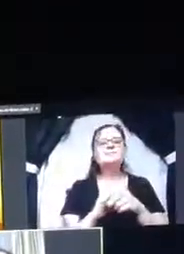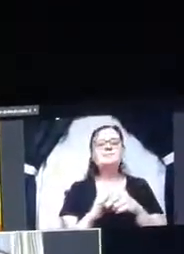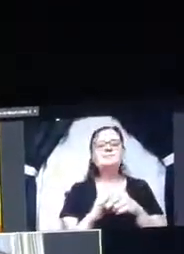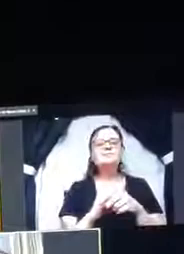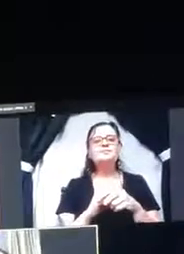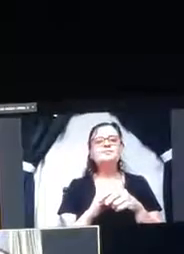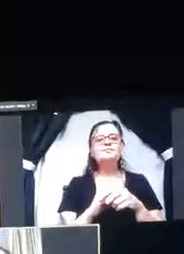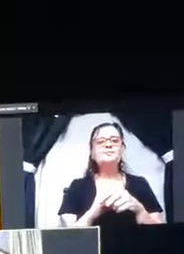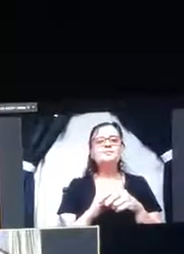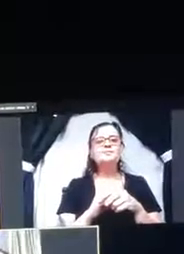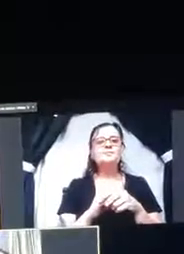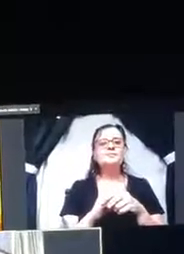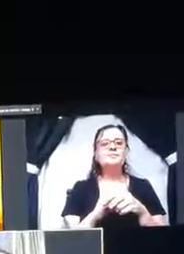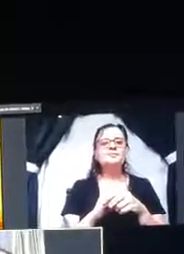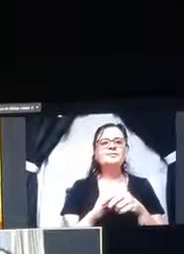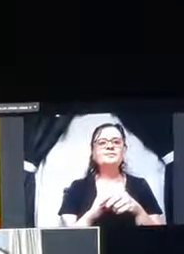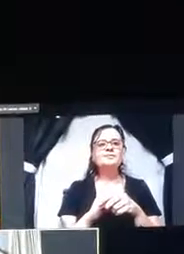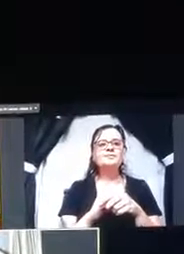con todos